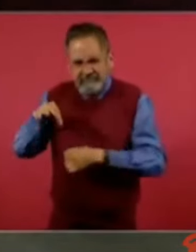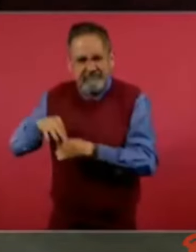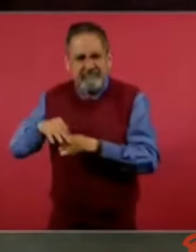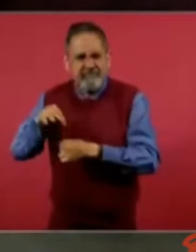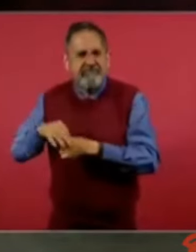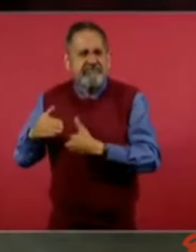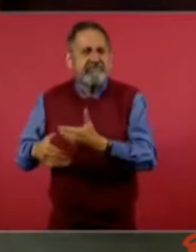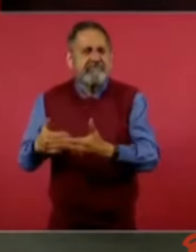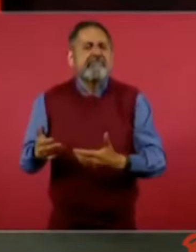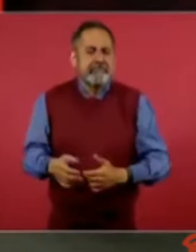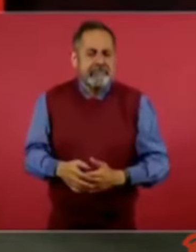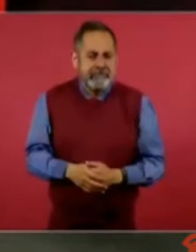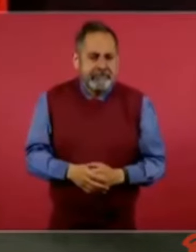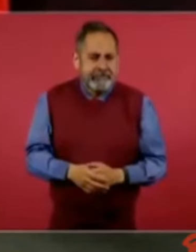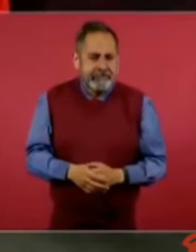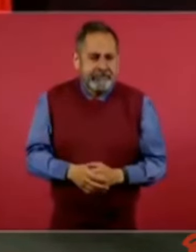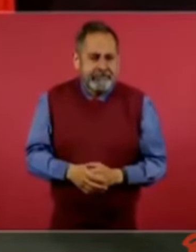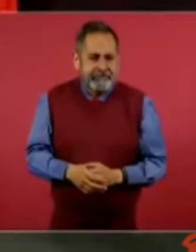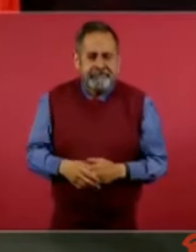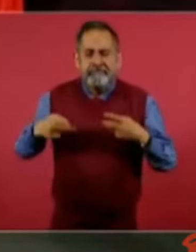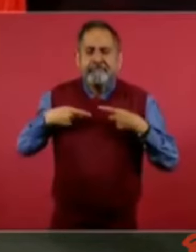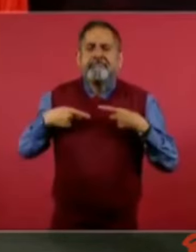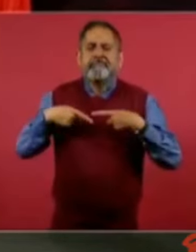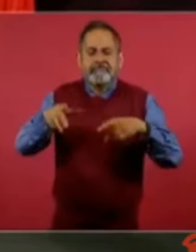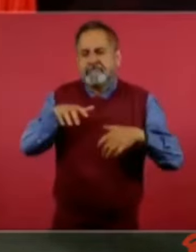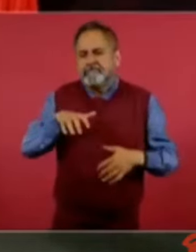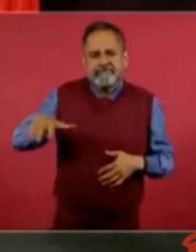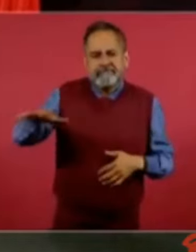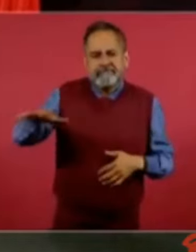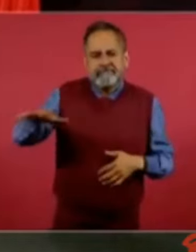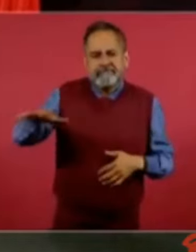pueblo les dice no